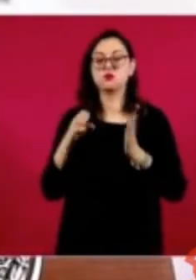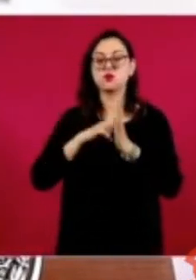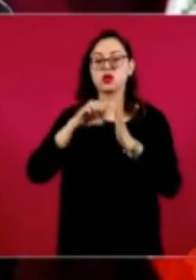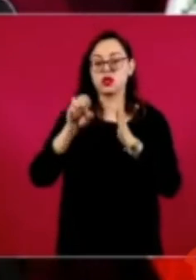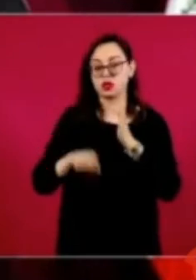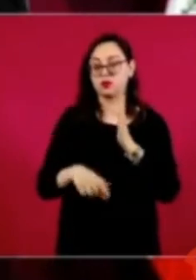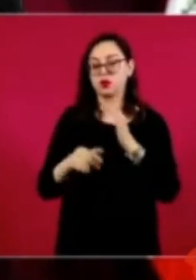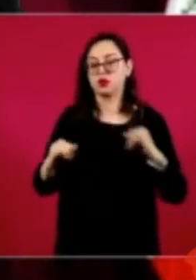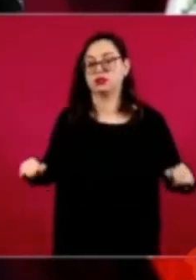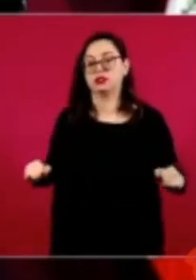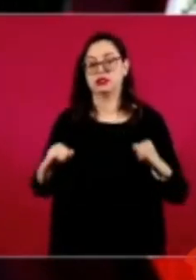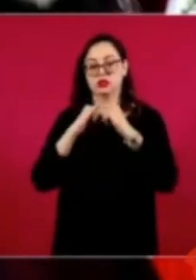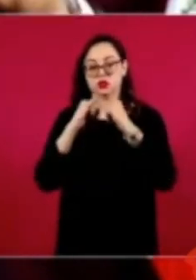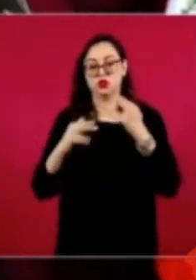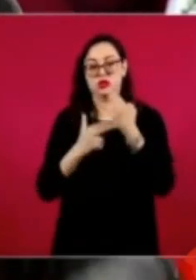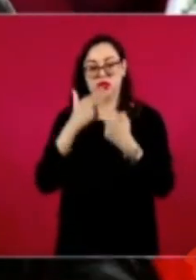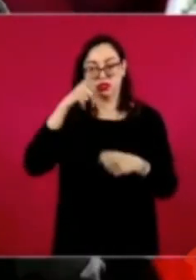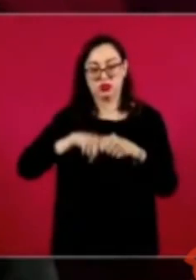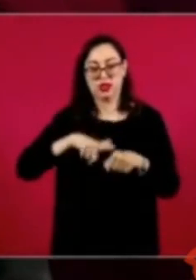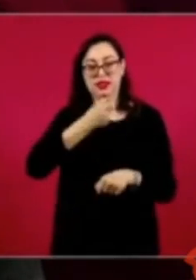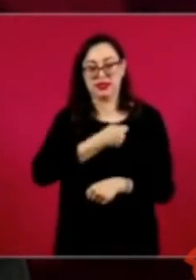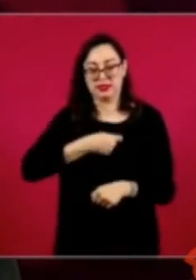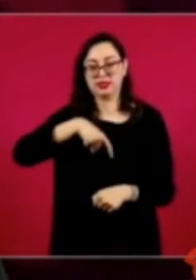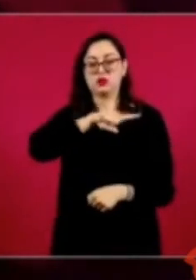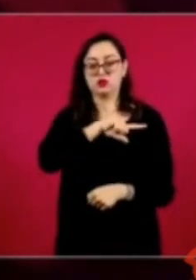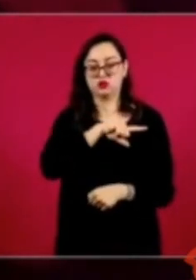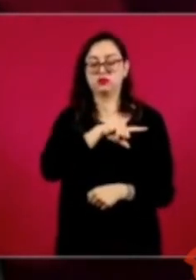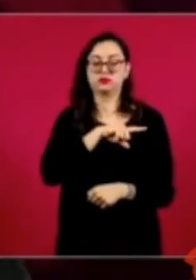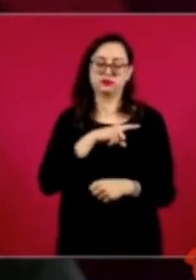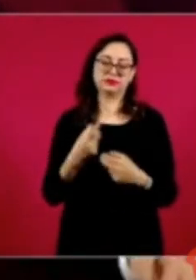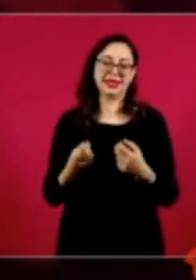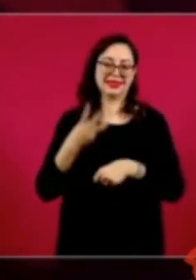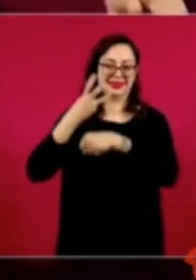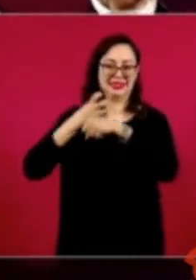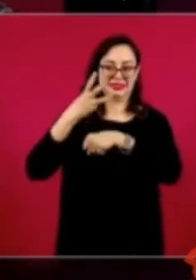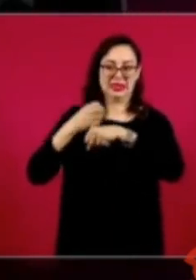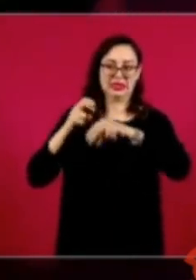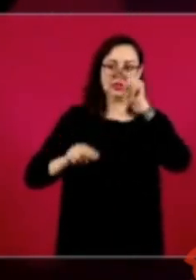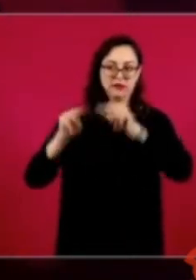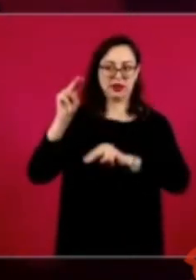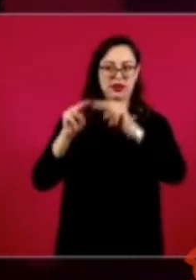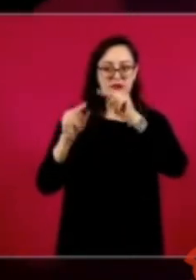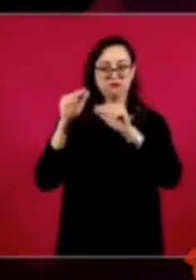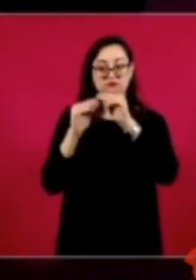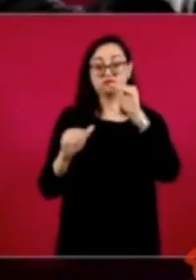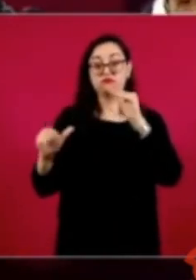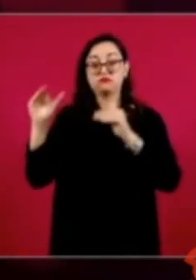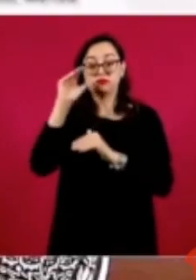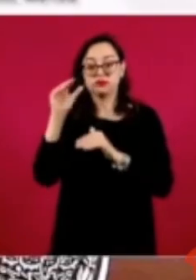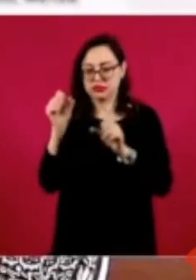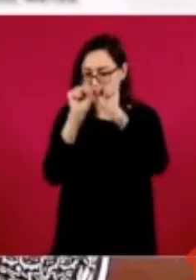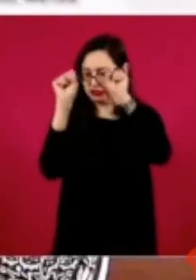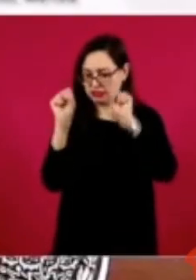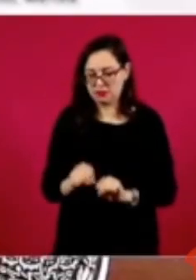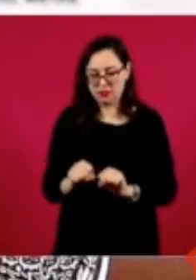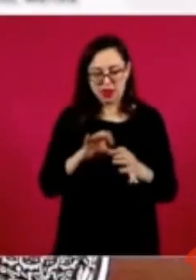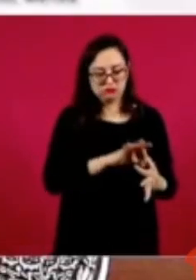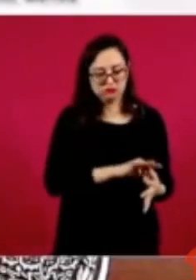salud ya van a pertenecer, ya pertenecen a este sistema. Todo gratuito.